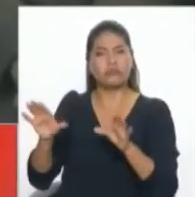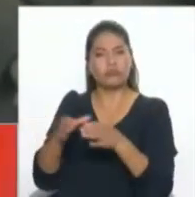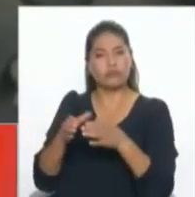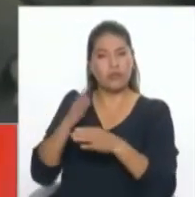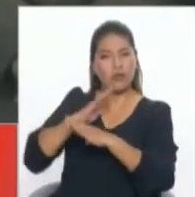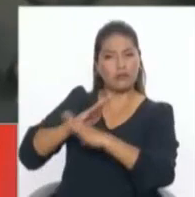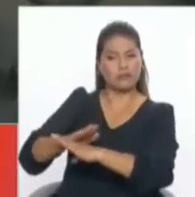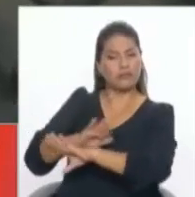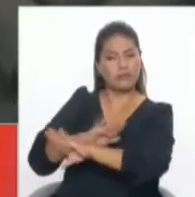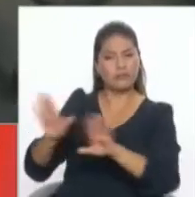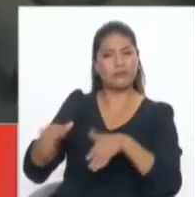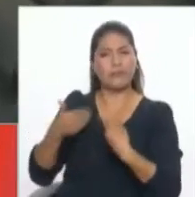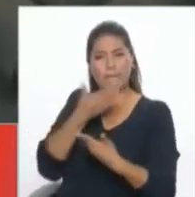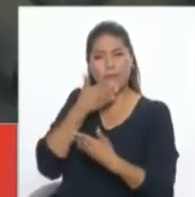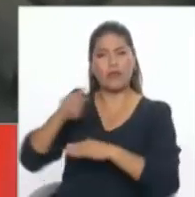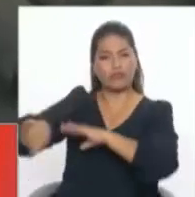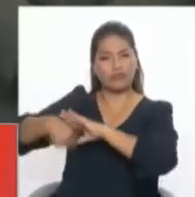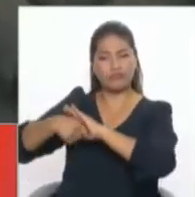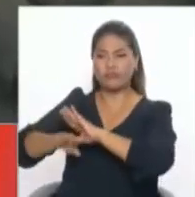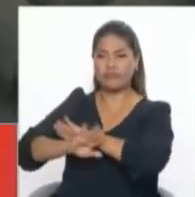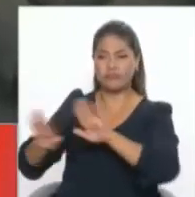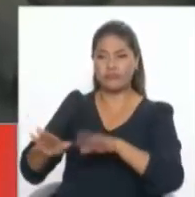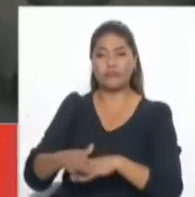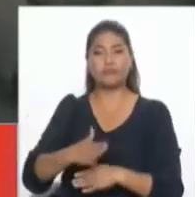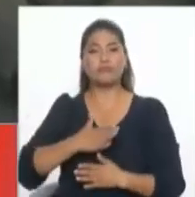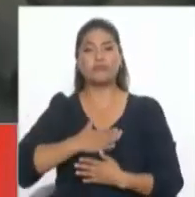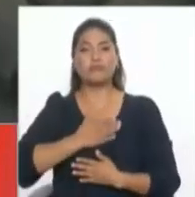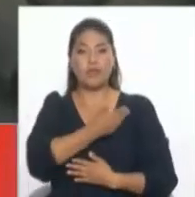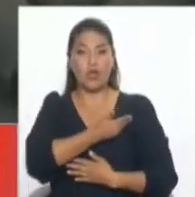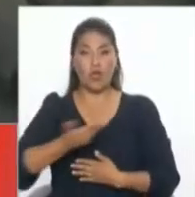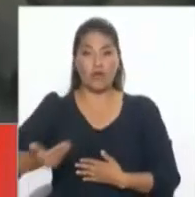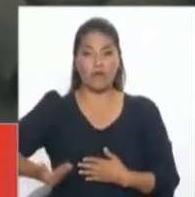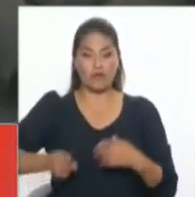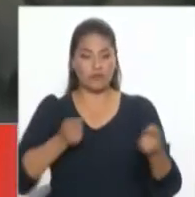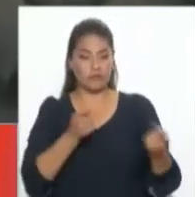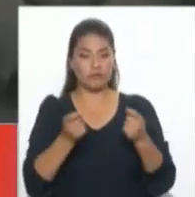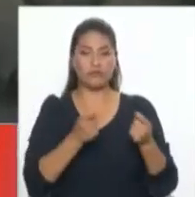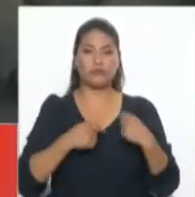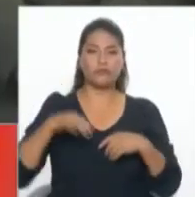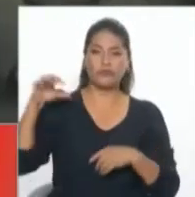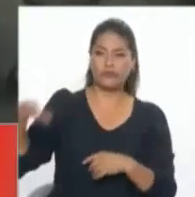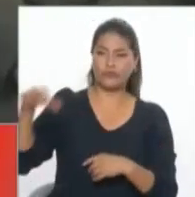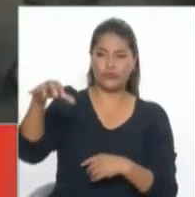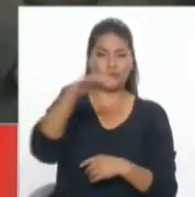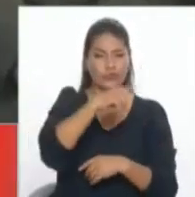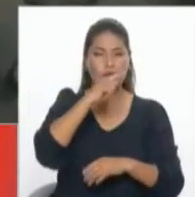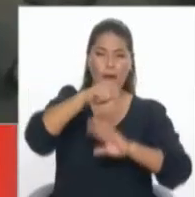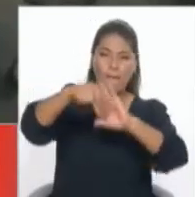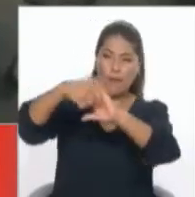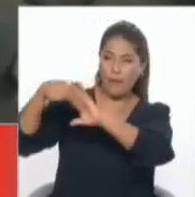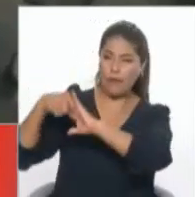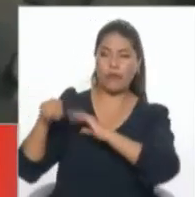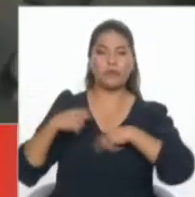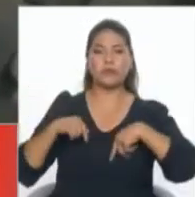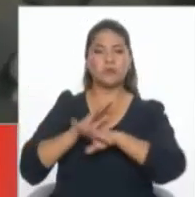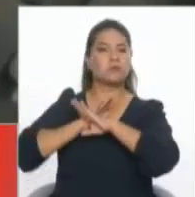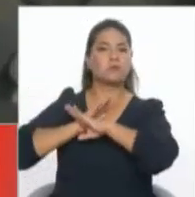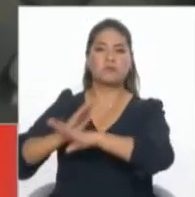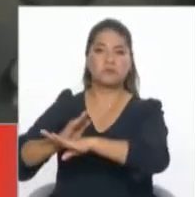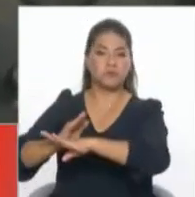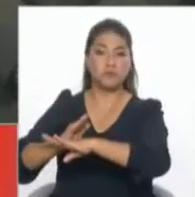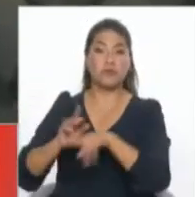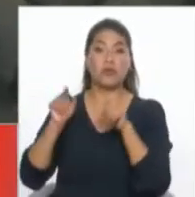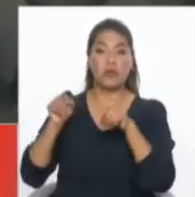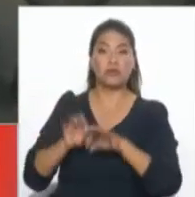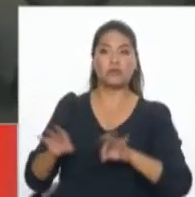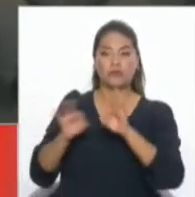Mi gobierno ratifica el compromiso de lucha frontal contra la corrupción, y esta